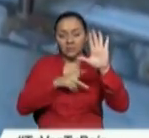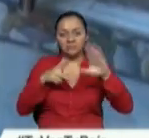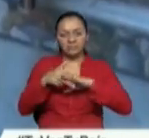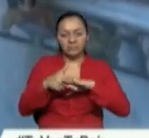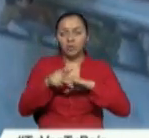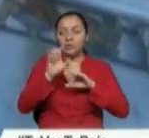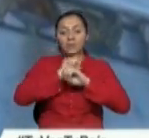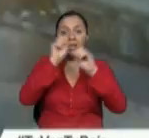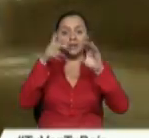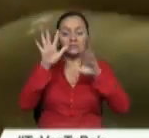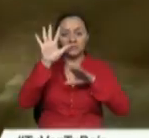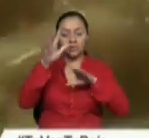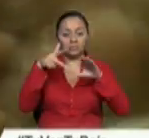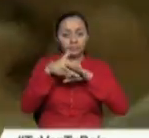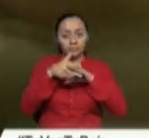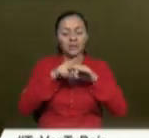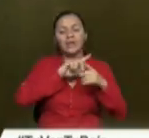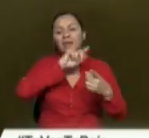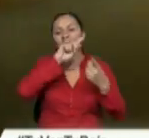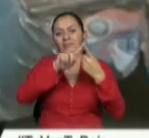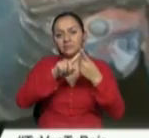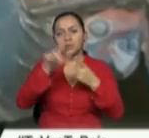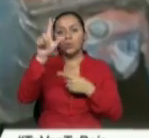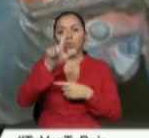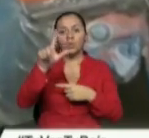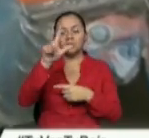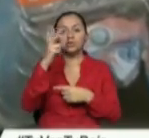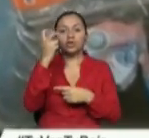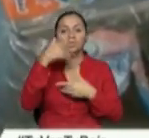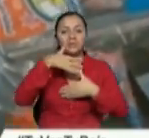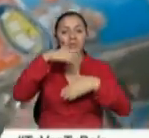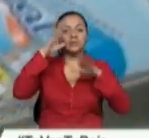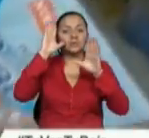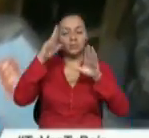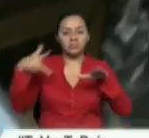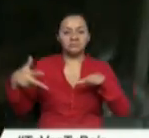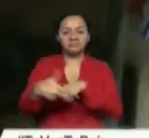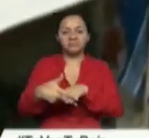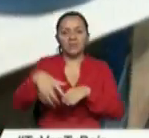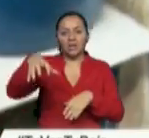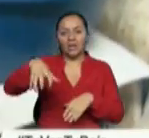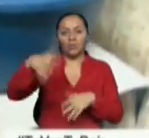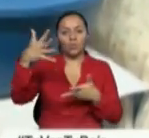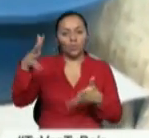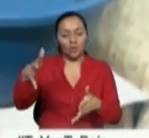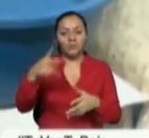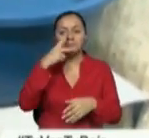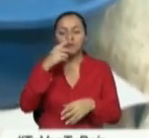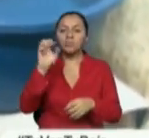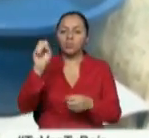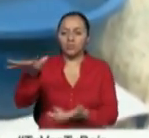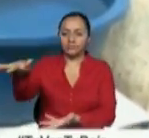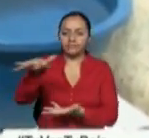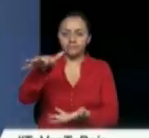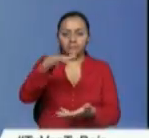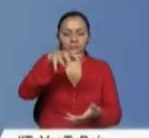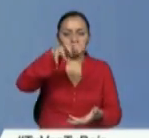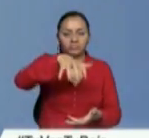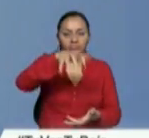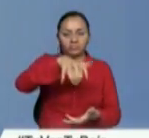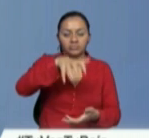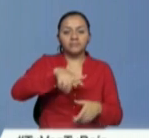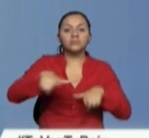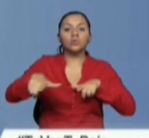lunes 12 de diciembre por lo que se recomienda a los habitantes que tomen las debidas precauciones y se abastezcan de líquido vital las zonas